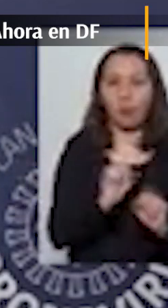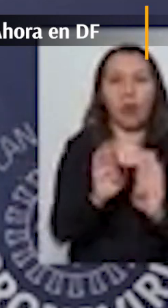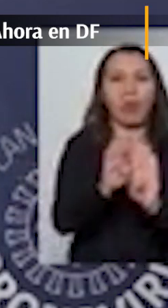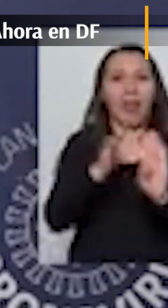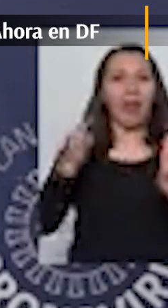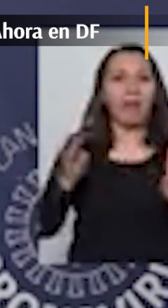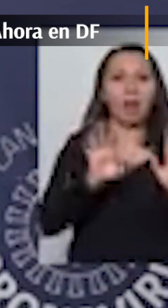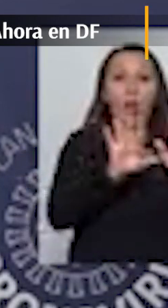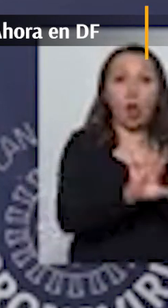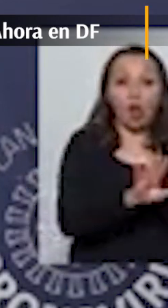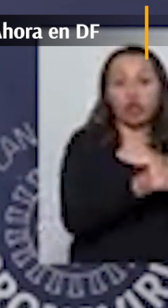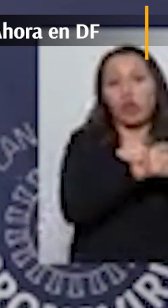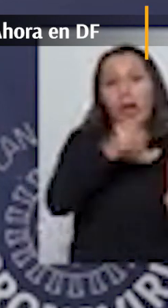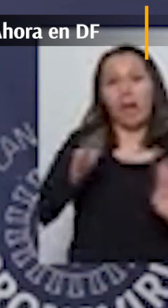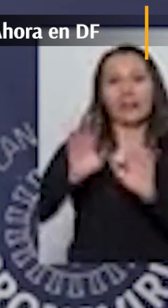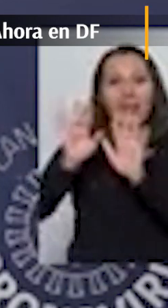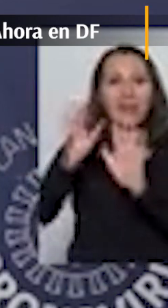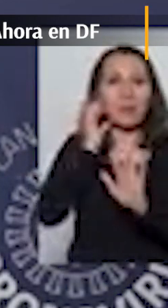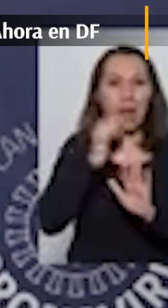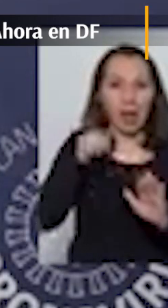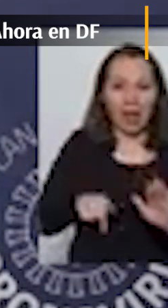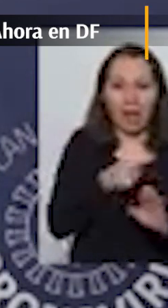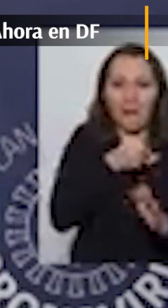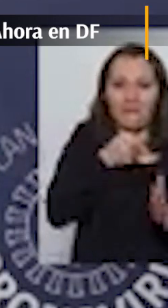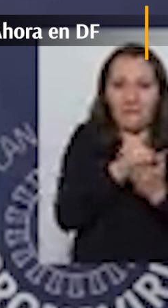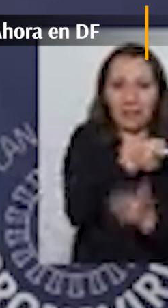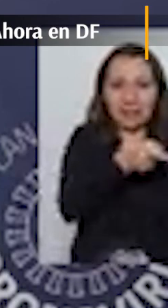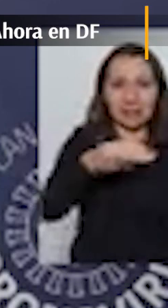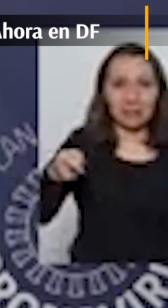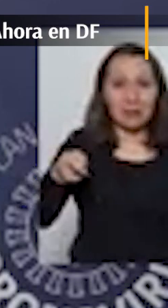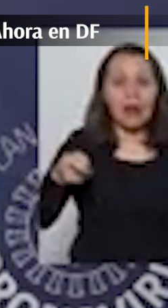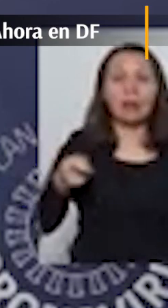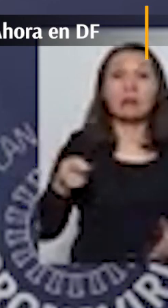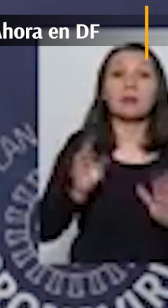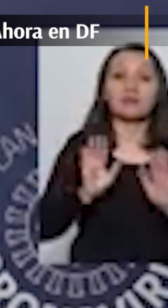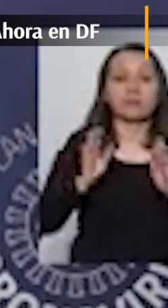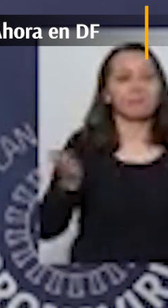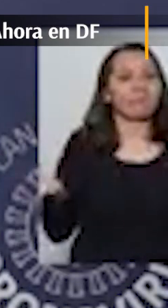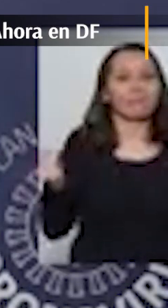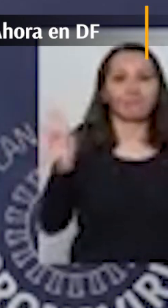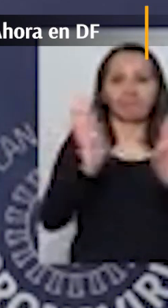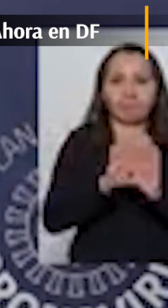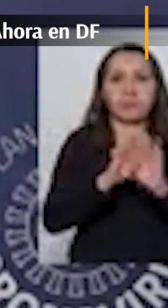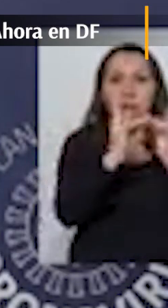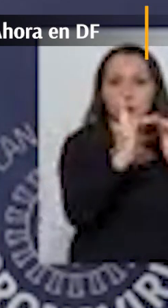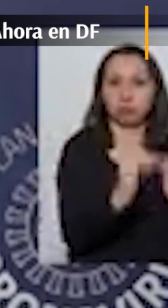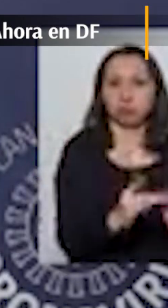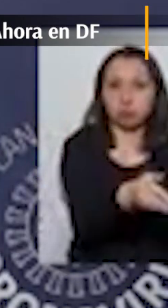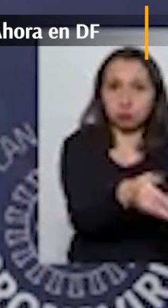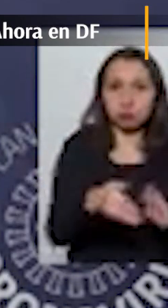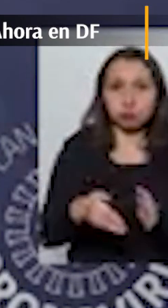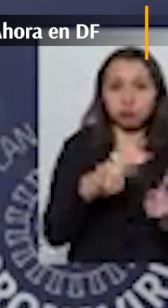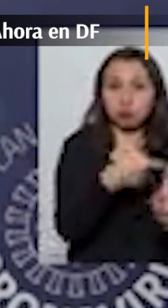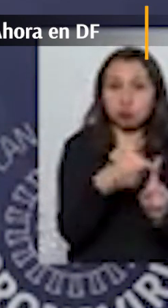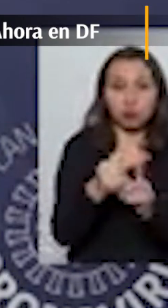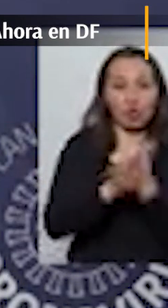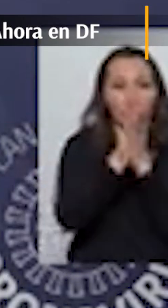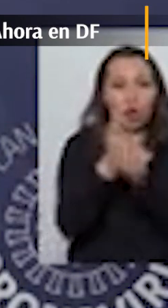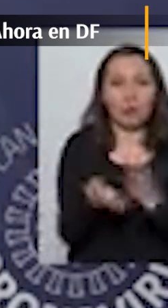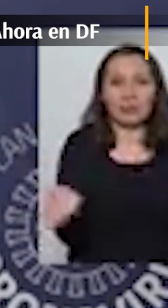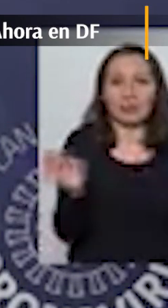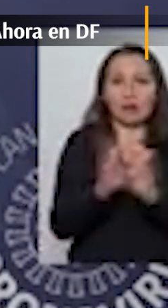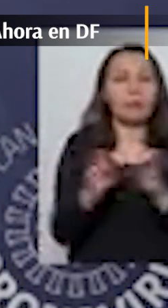entre el 8 y 10 de mayo este fin de semana. Van a permanecer cerrados todos los cementerios de nuestro país